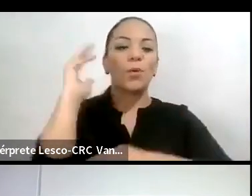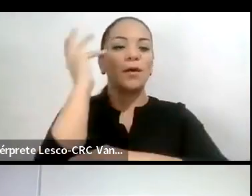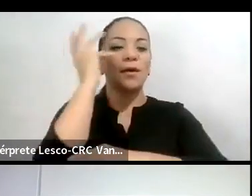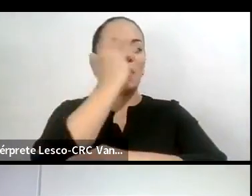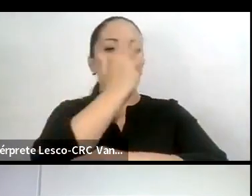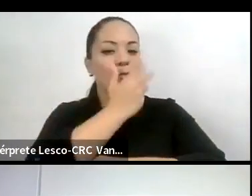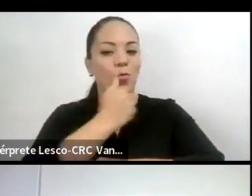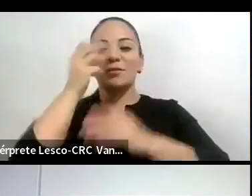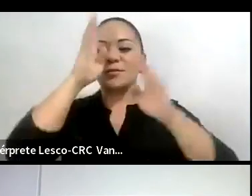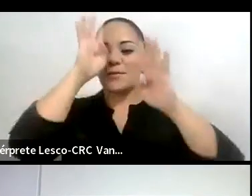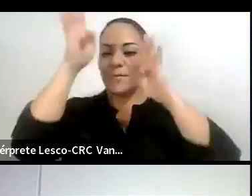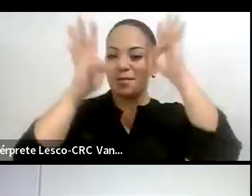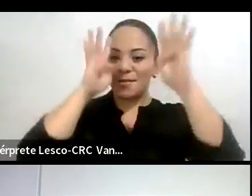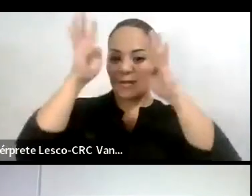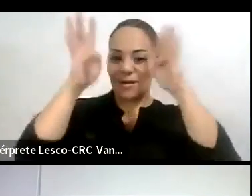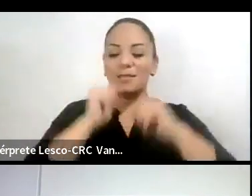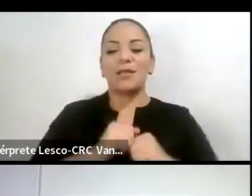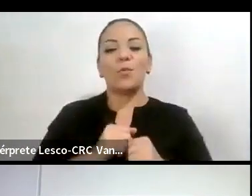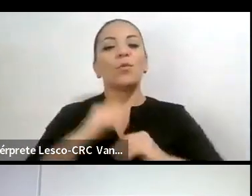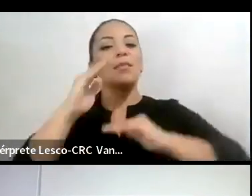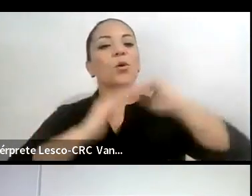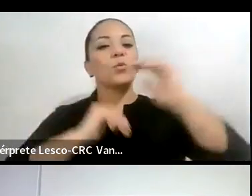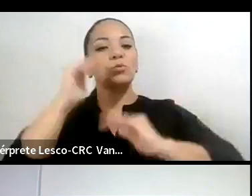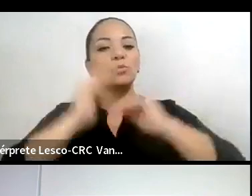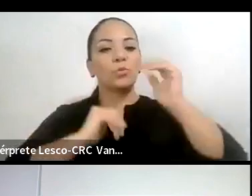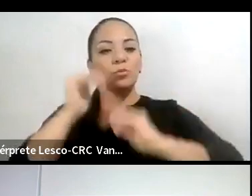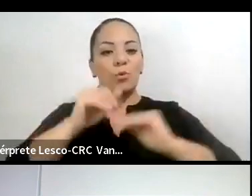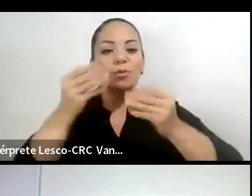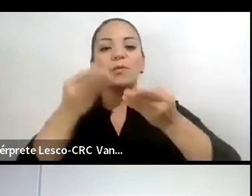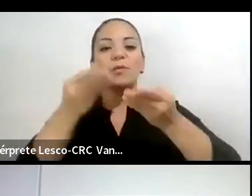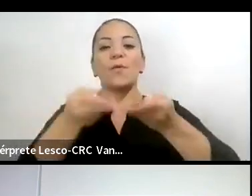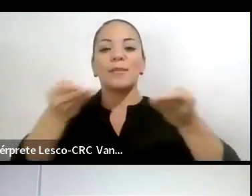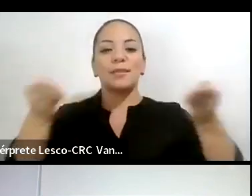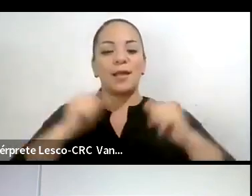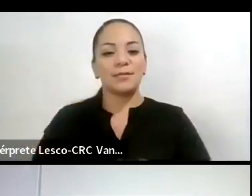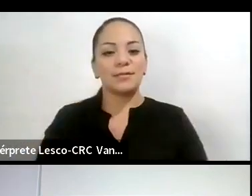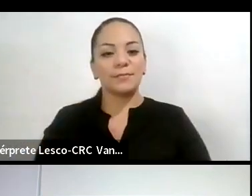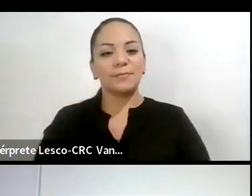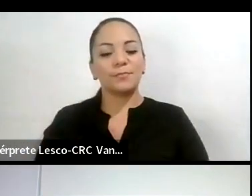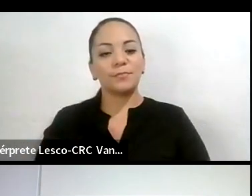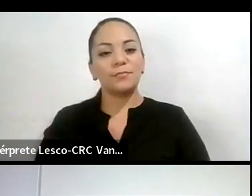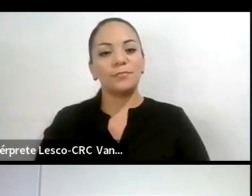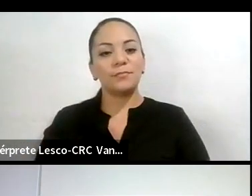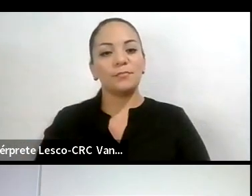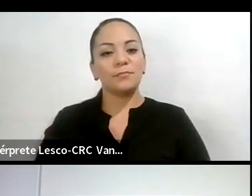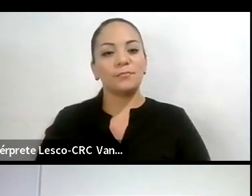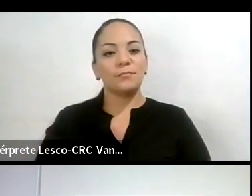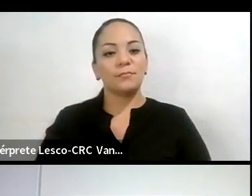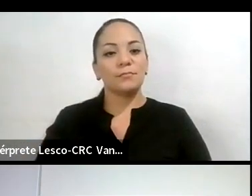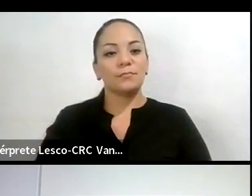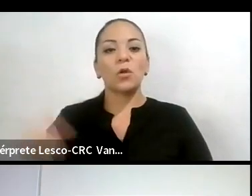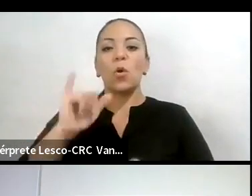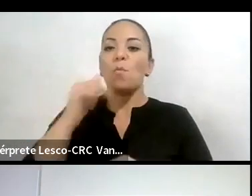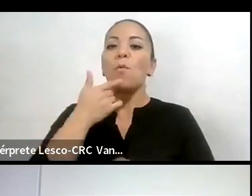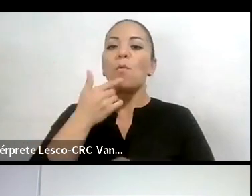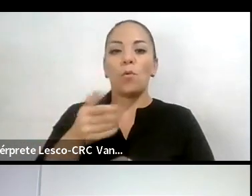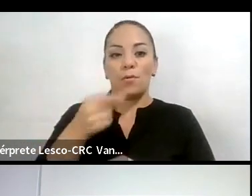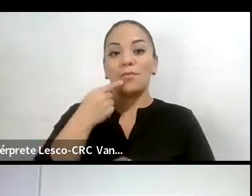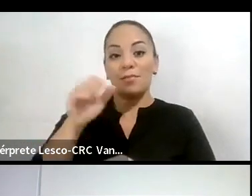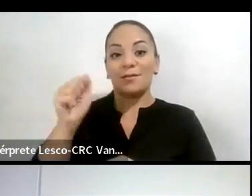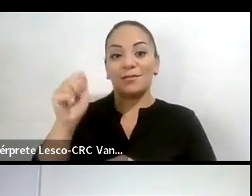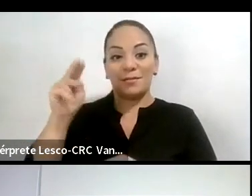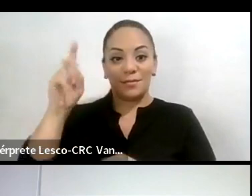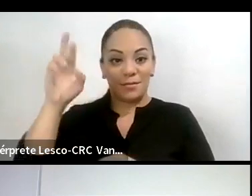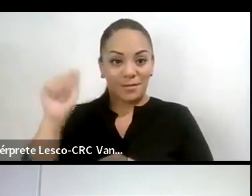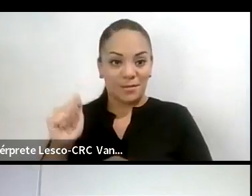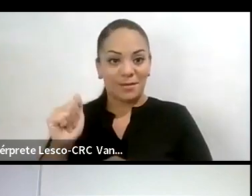hermosamente creativo y de construcción de estos materiales. Como lo hizo ya Sandra, instamos